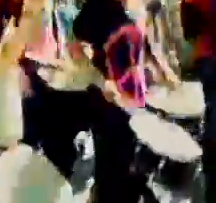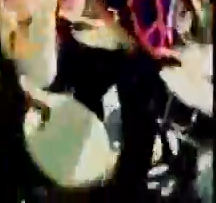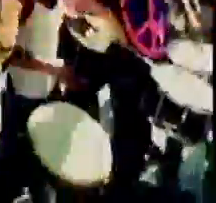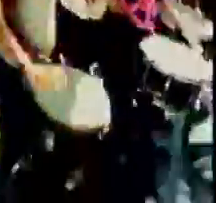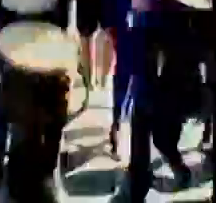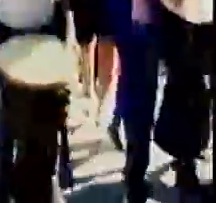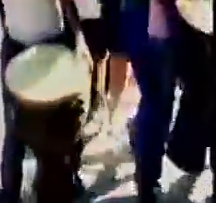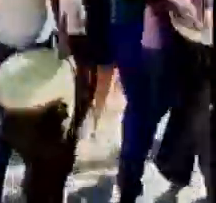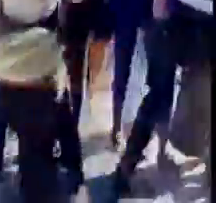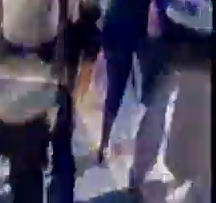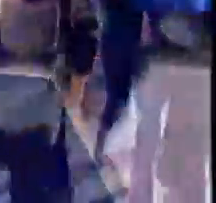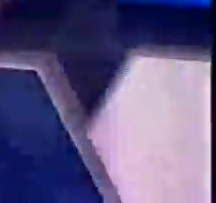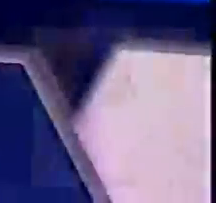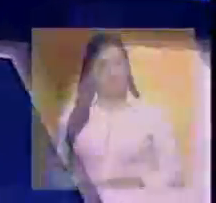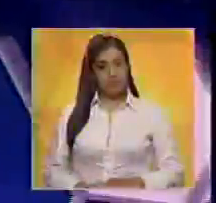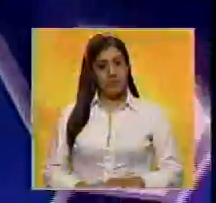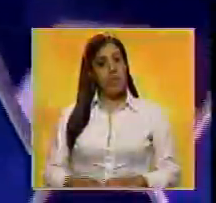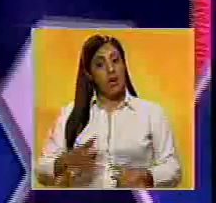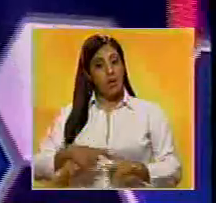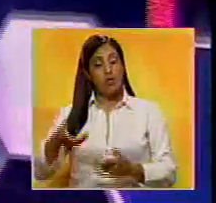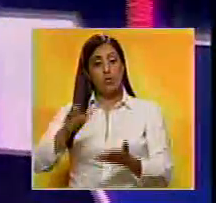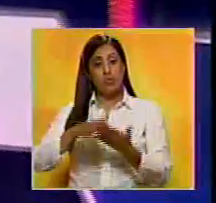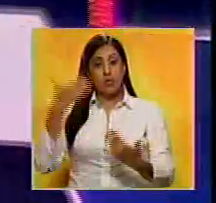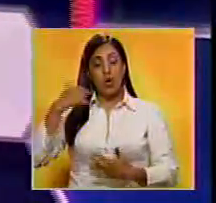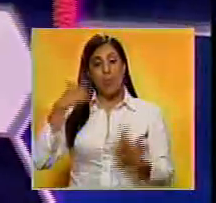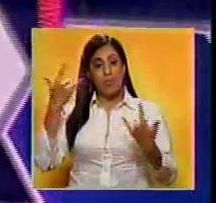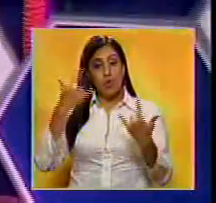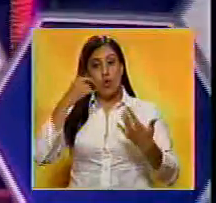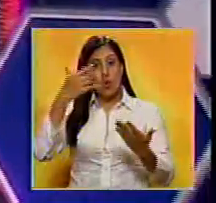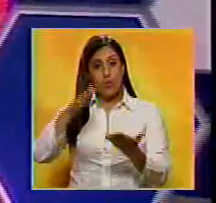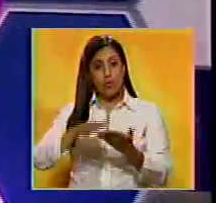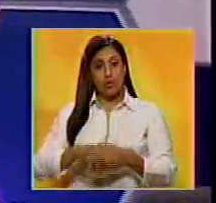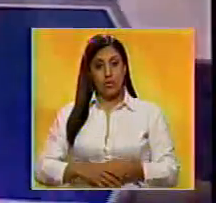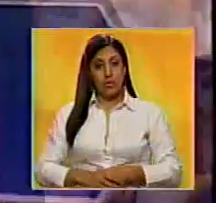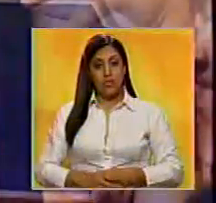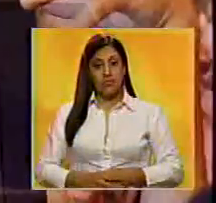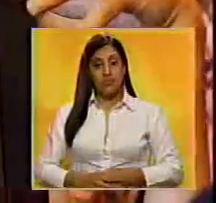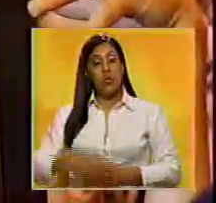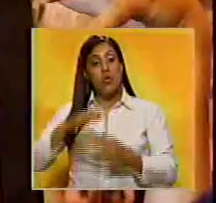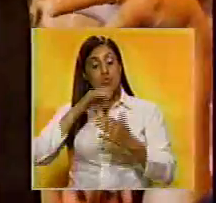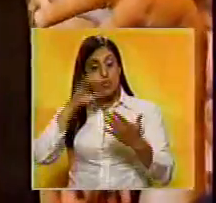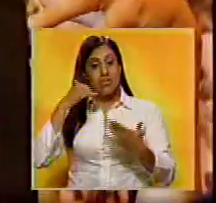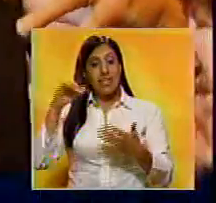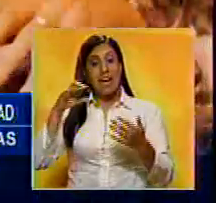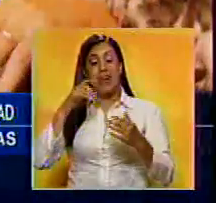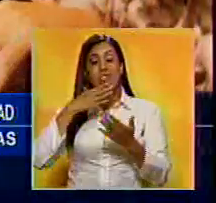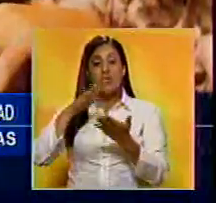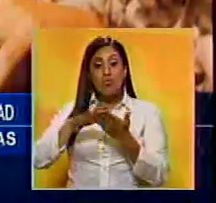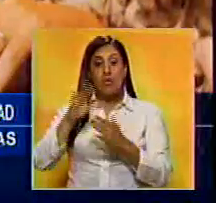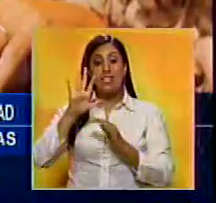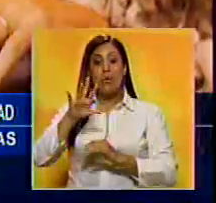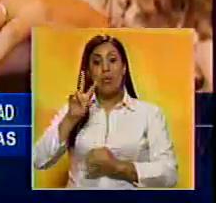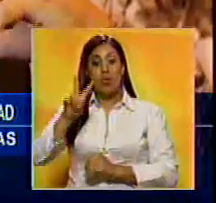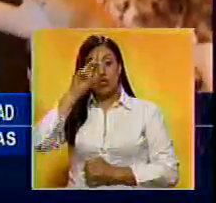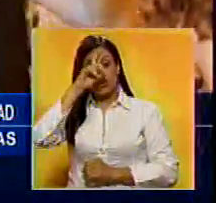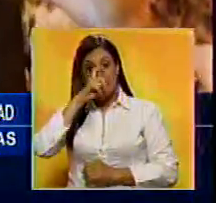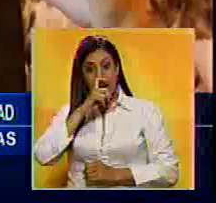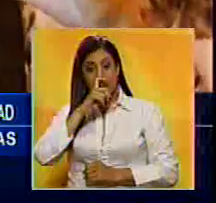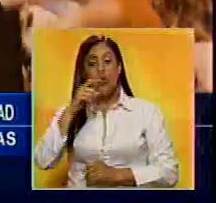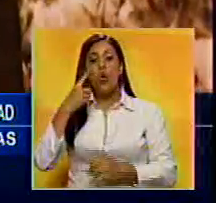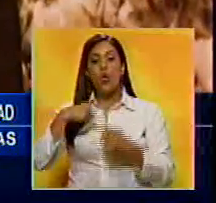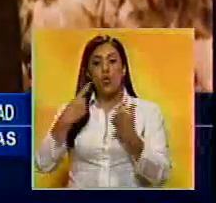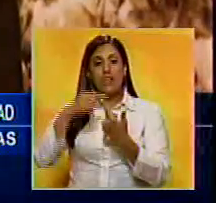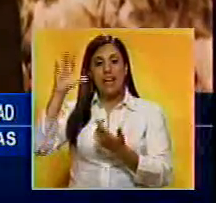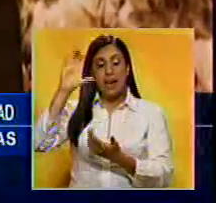sola seguimos con el fallecimiento de la Estrella de rot Chris cornel el músico y cantante ha fallecido a los 52 años en